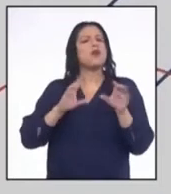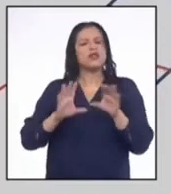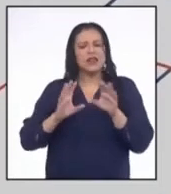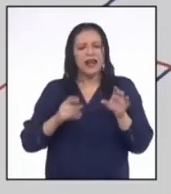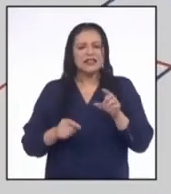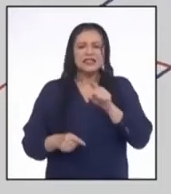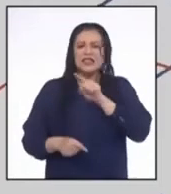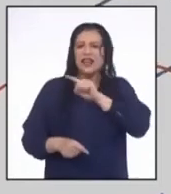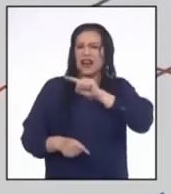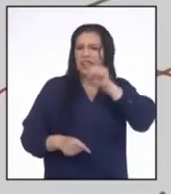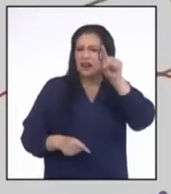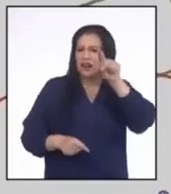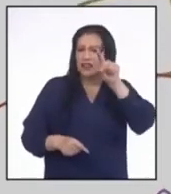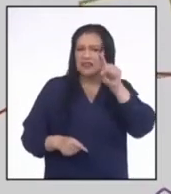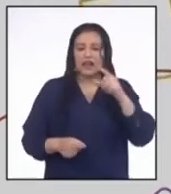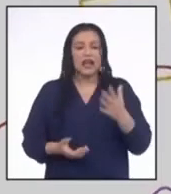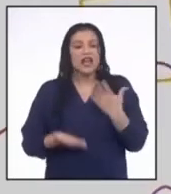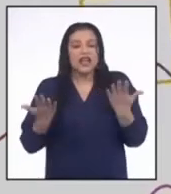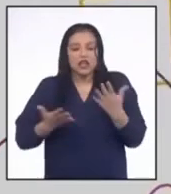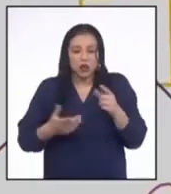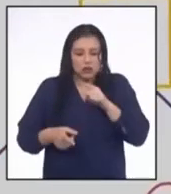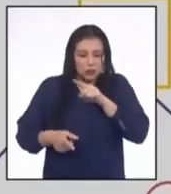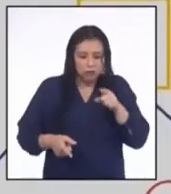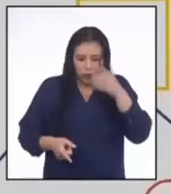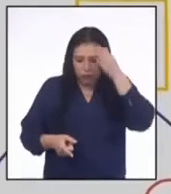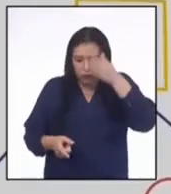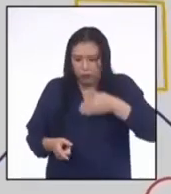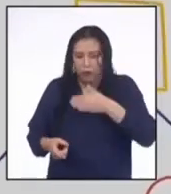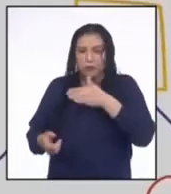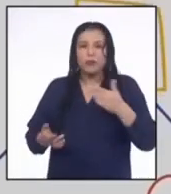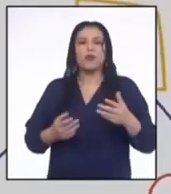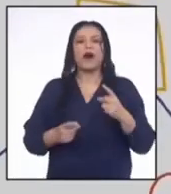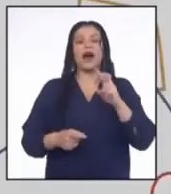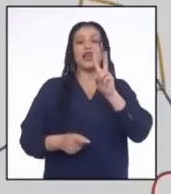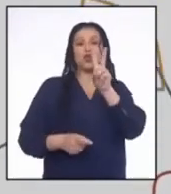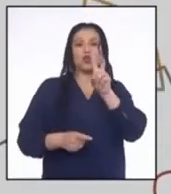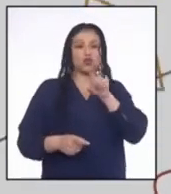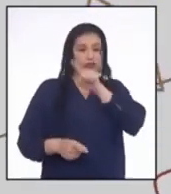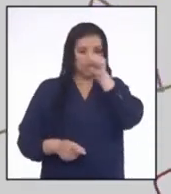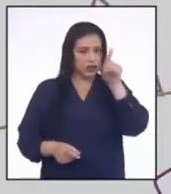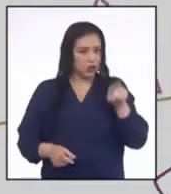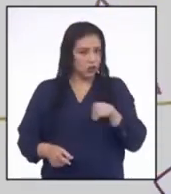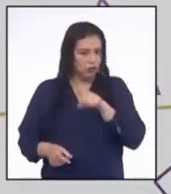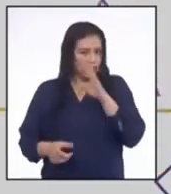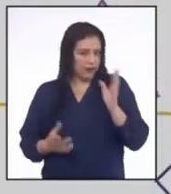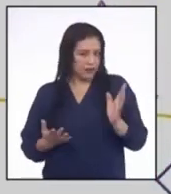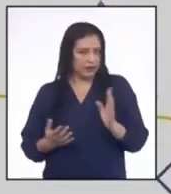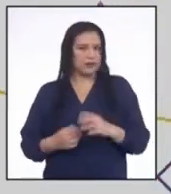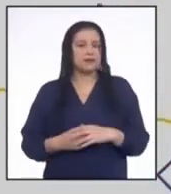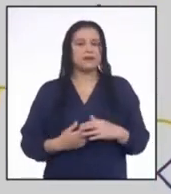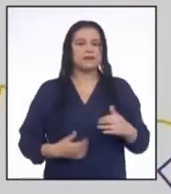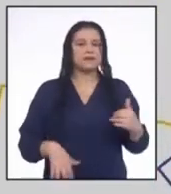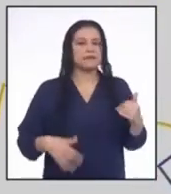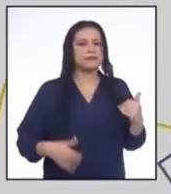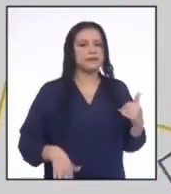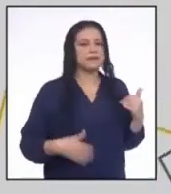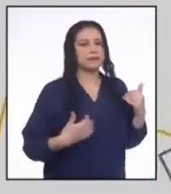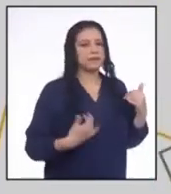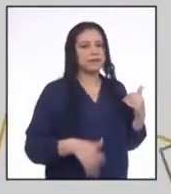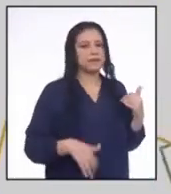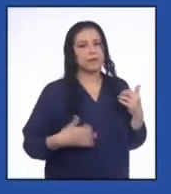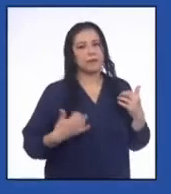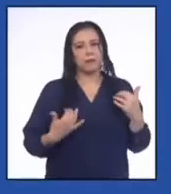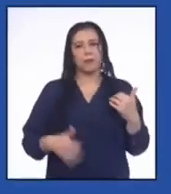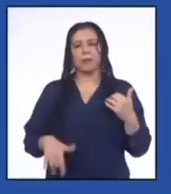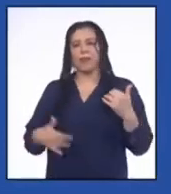recta tangente y las posiciones relativas a dos circunferencias?